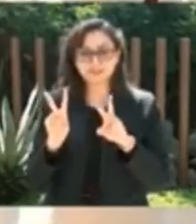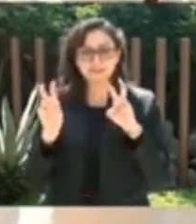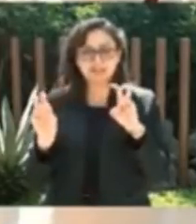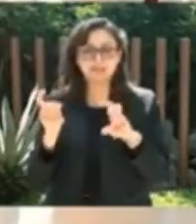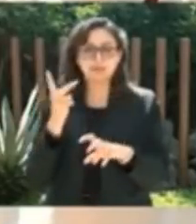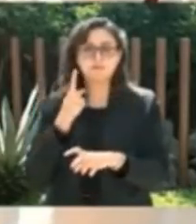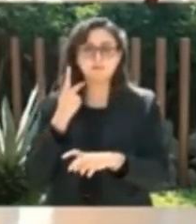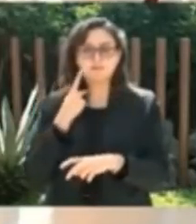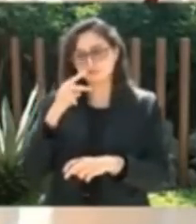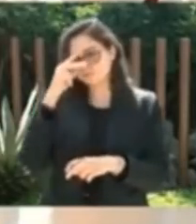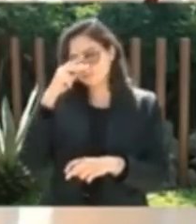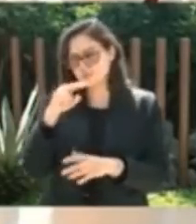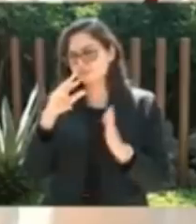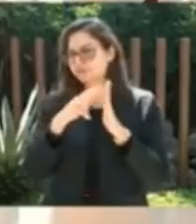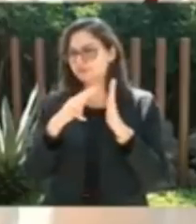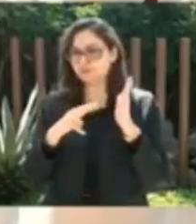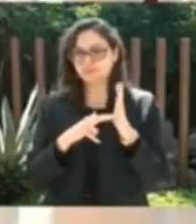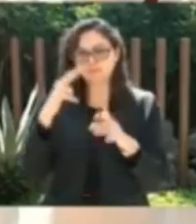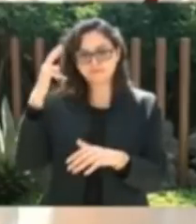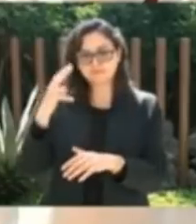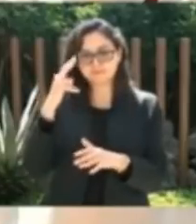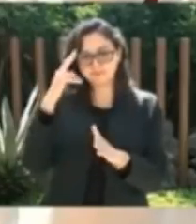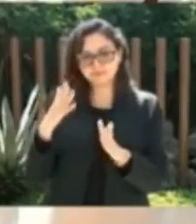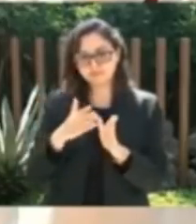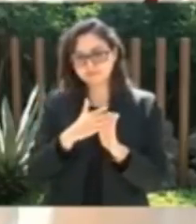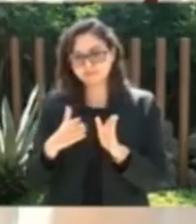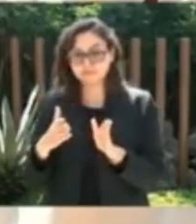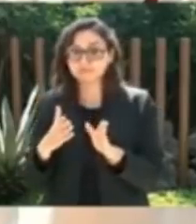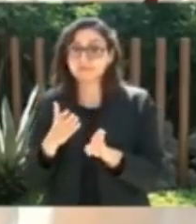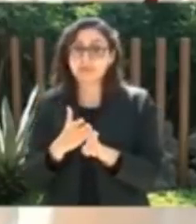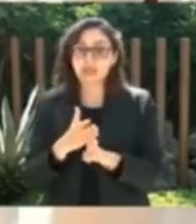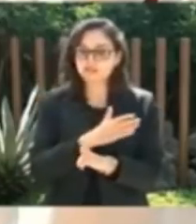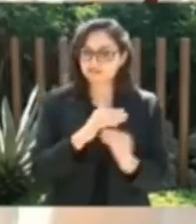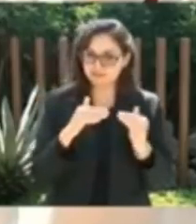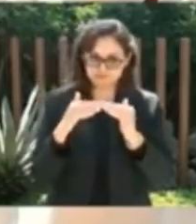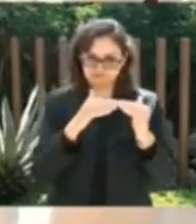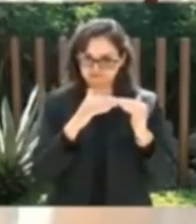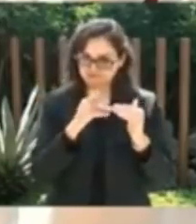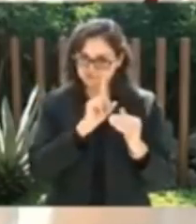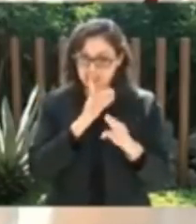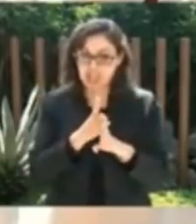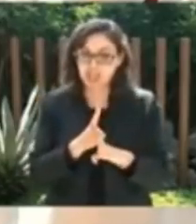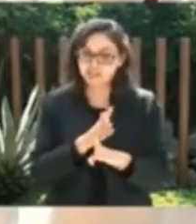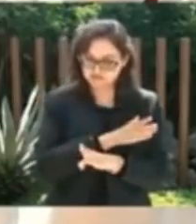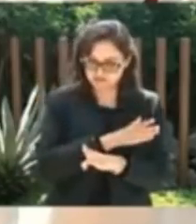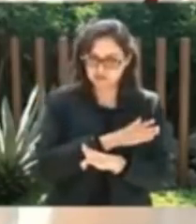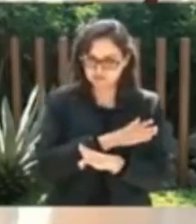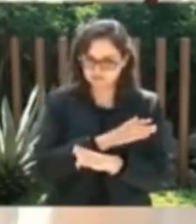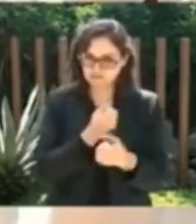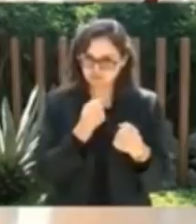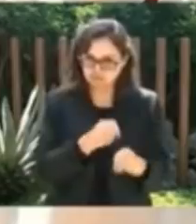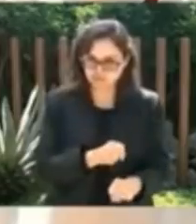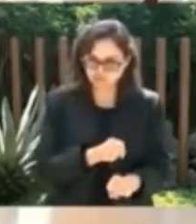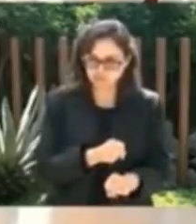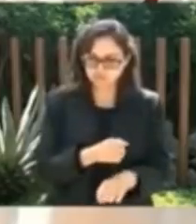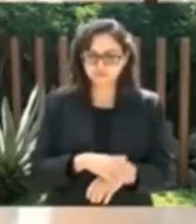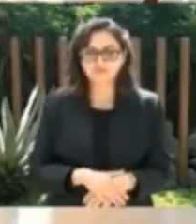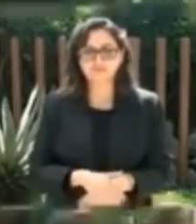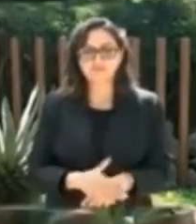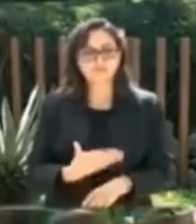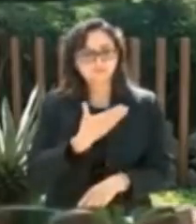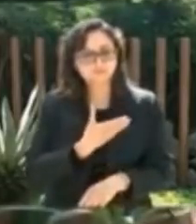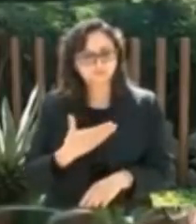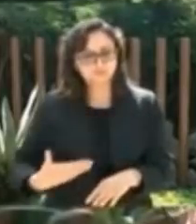política mexicana del periodo antidemocrático, lo aclaro, de que al presidente